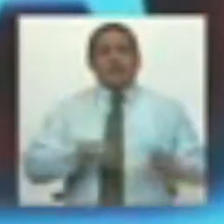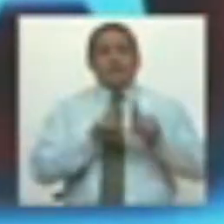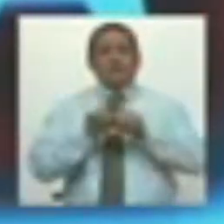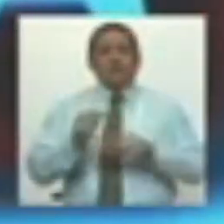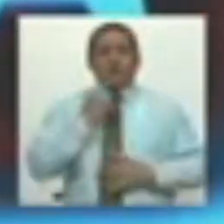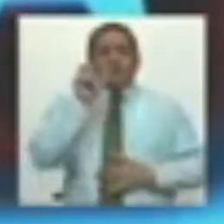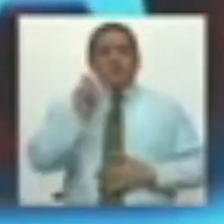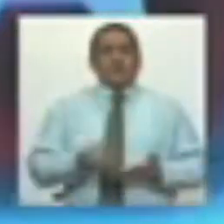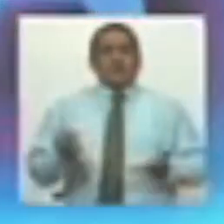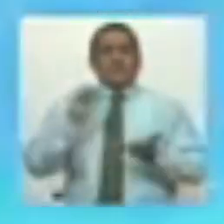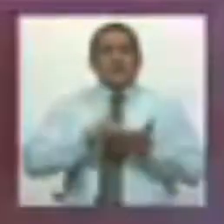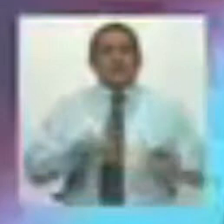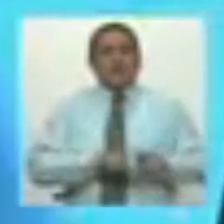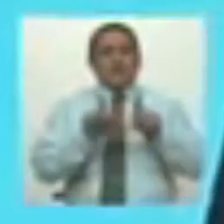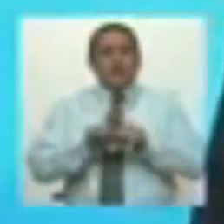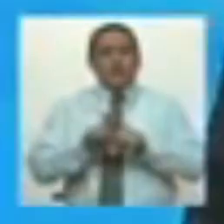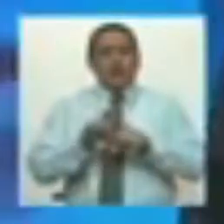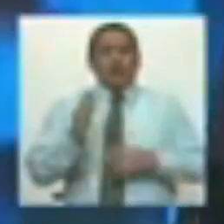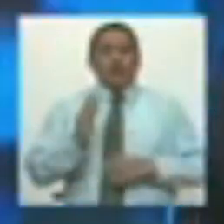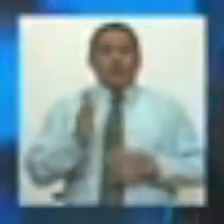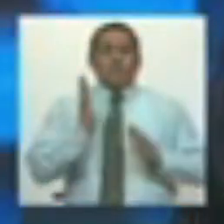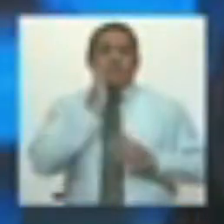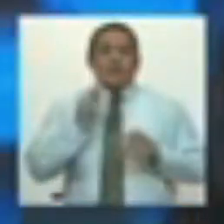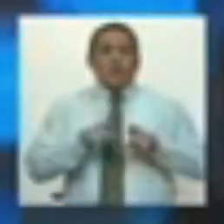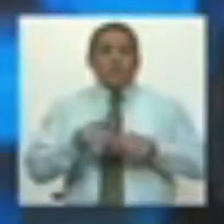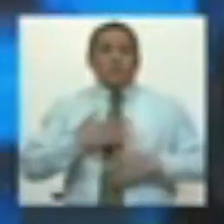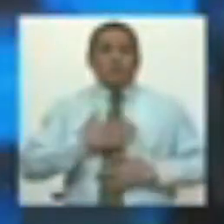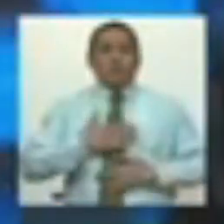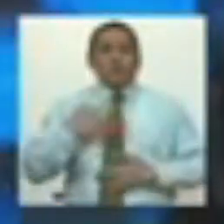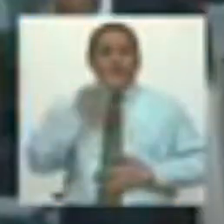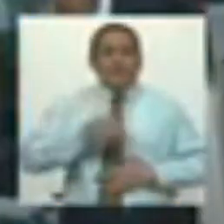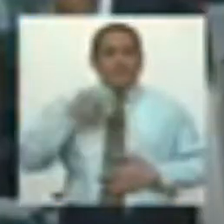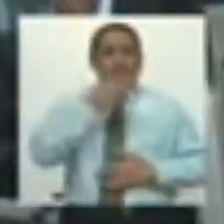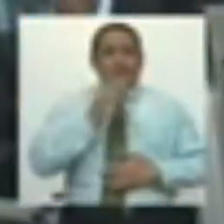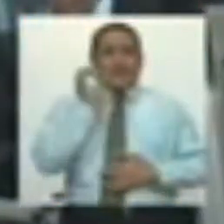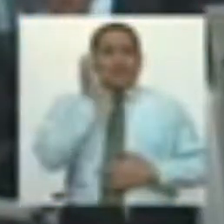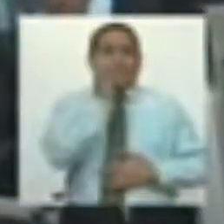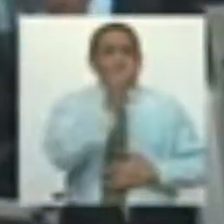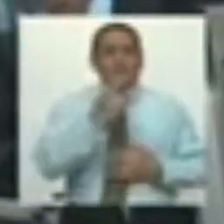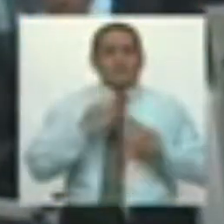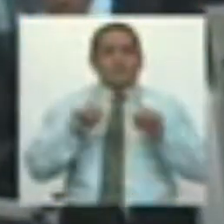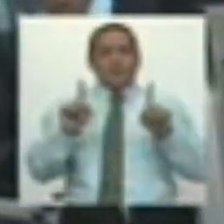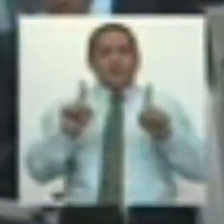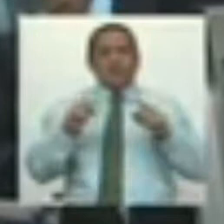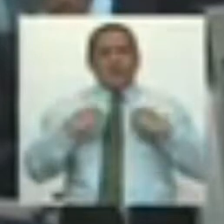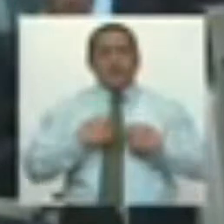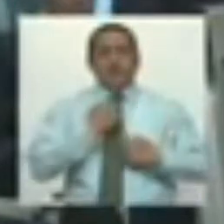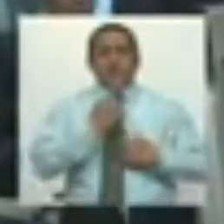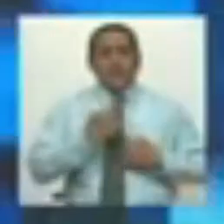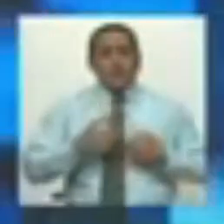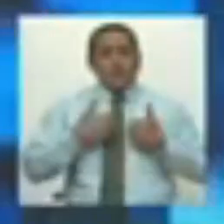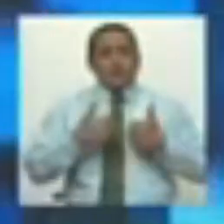un candidato más es también como padre del tren eléctrico pero y eso es una